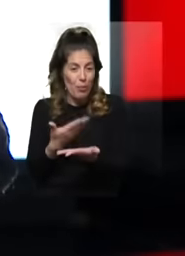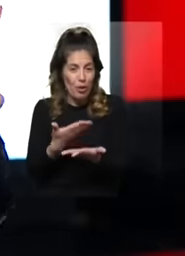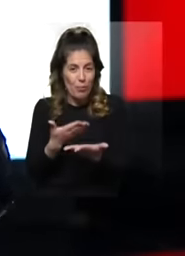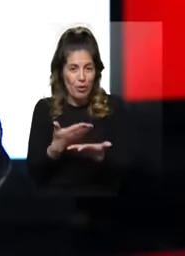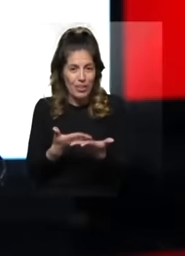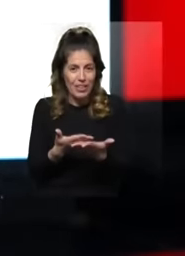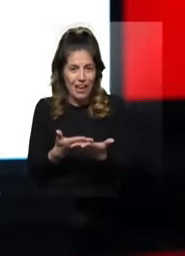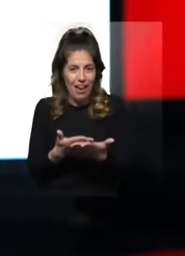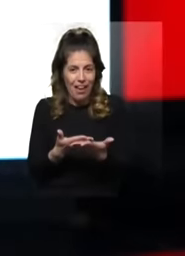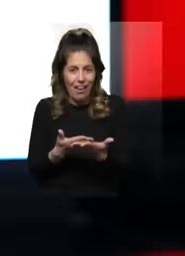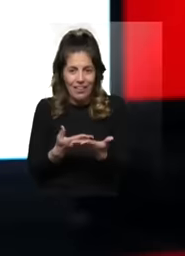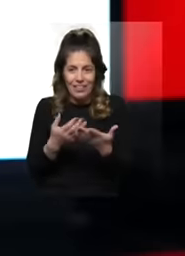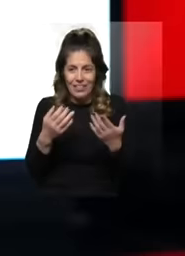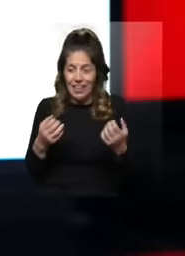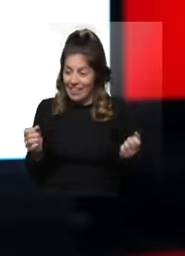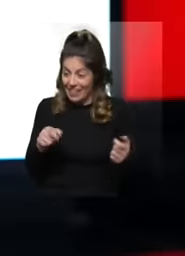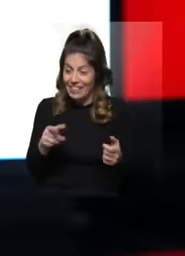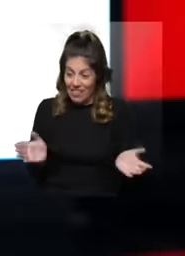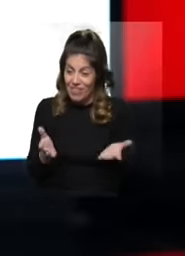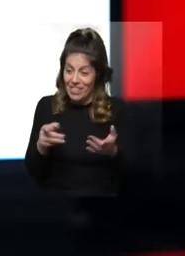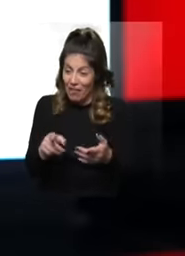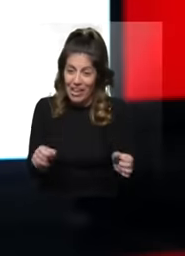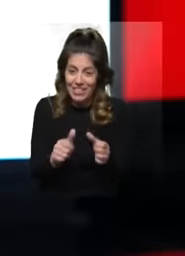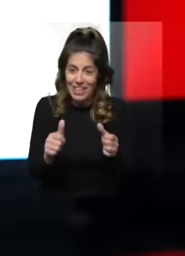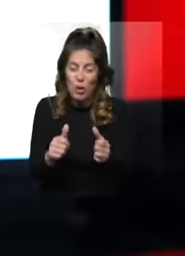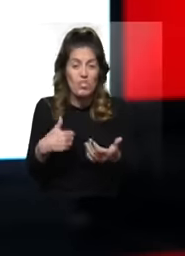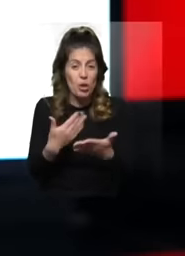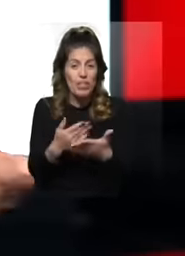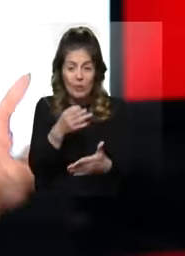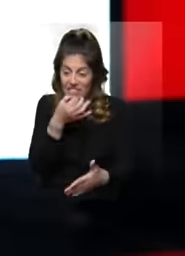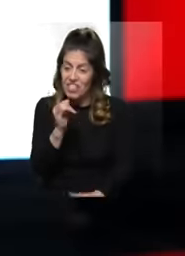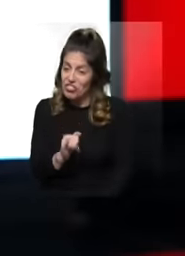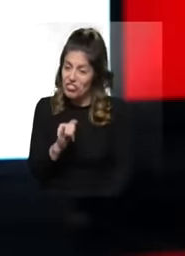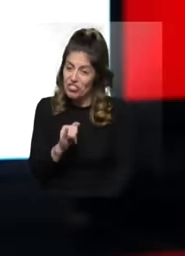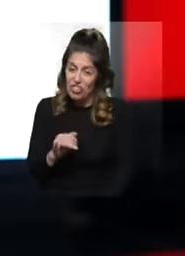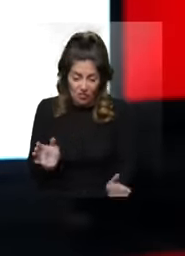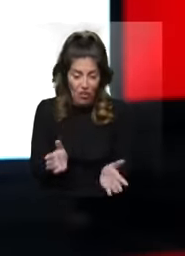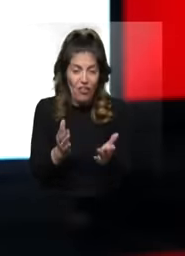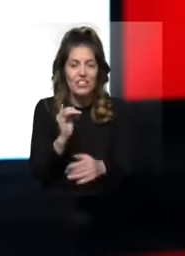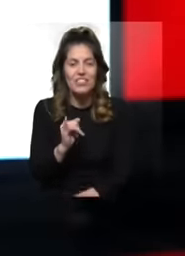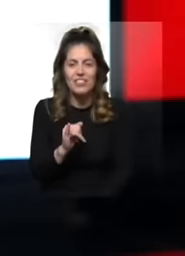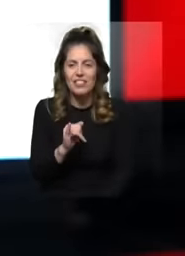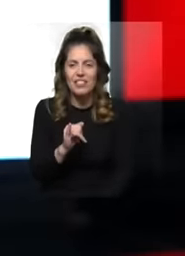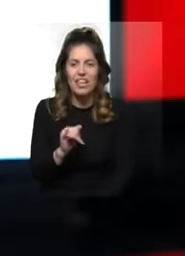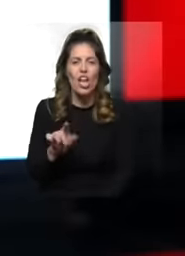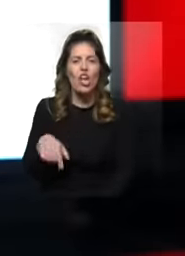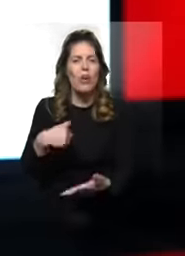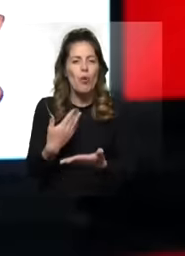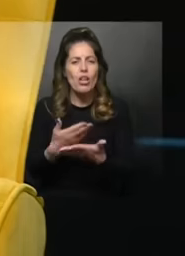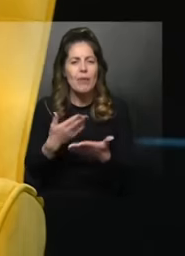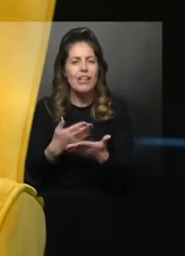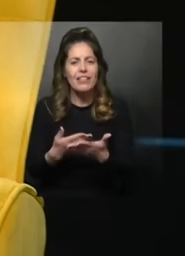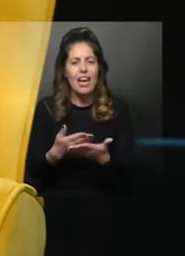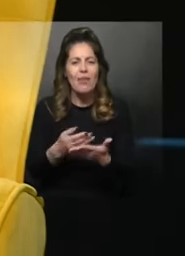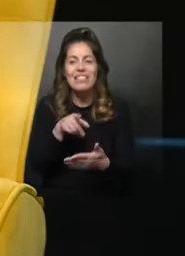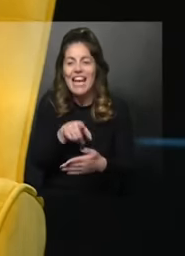daba más aliento de hacer lo que vos tenías ganas de hacer y se lo planteabas. Sí, sí, sí, sí. Y lo que vos le planteabas te lo enriquecía de